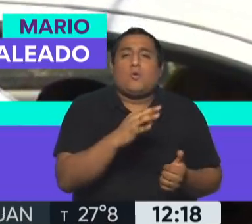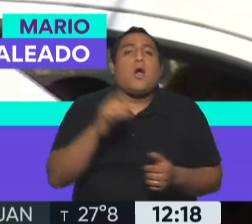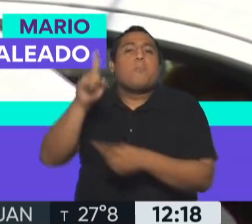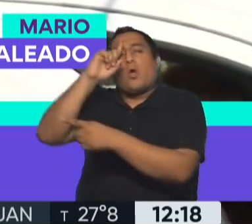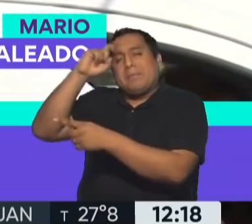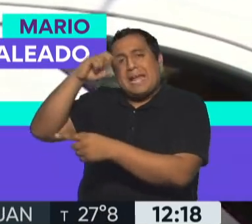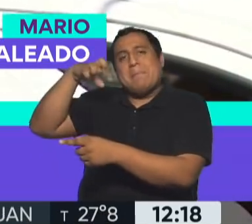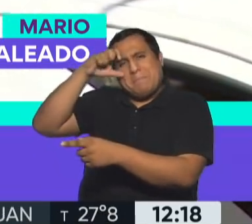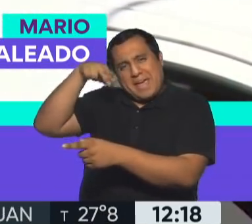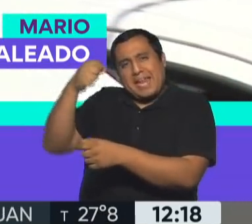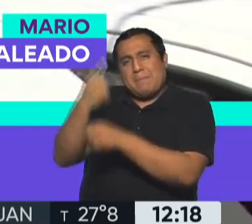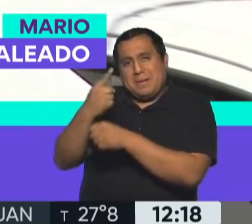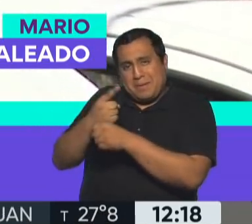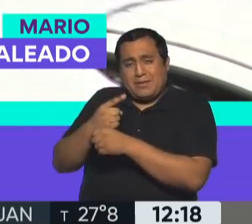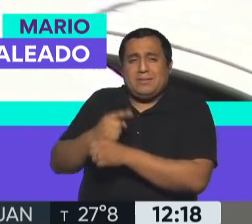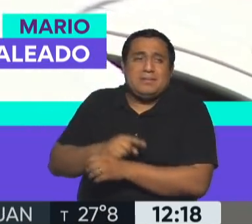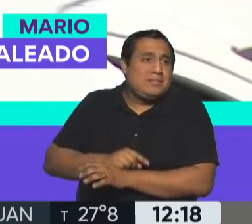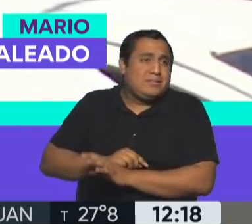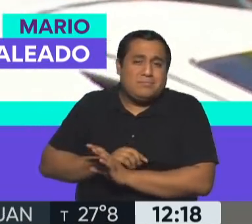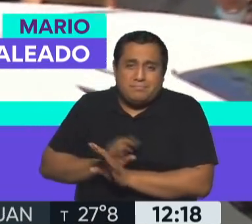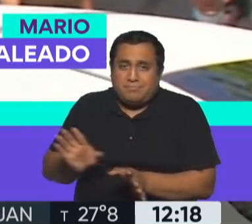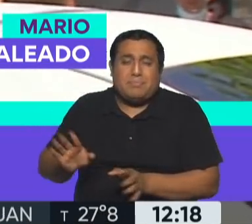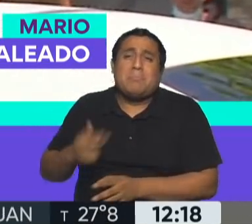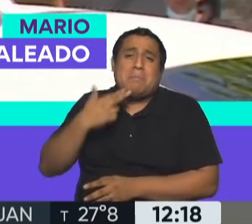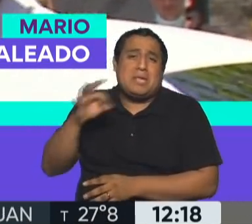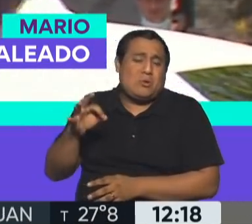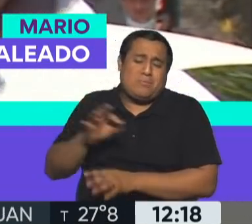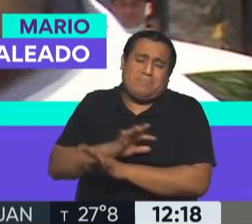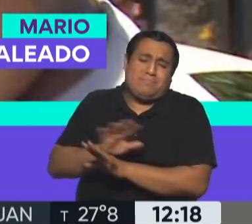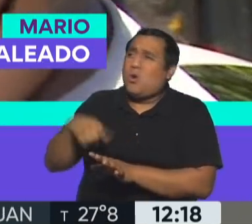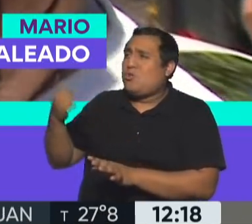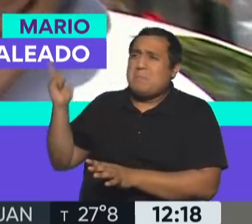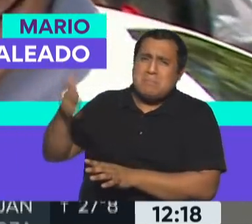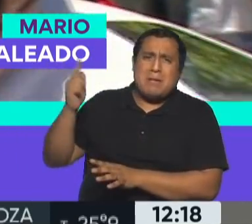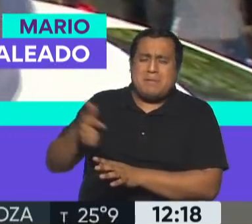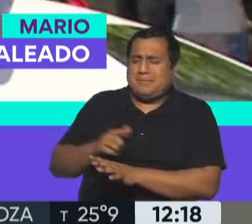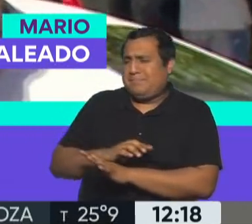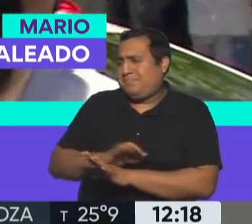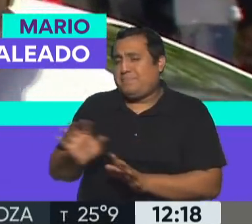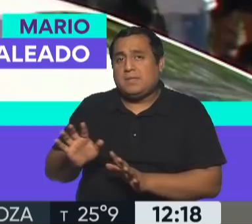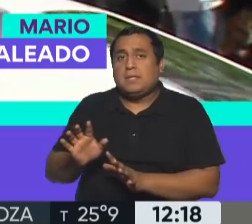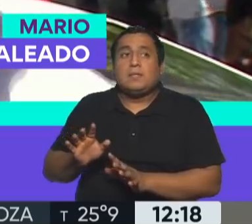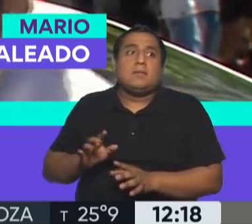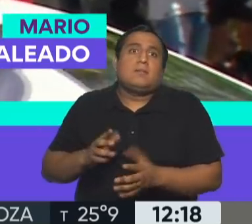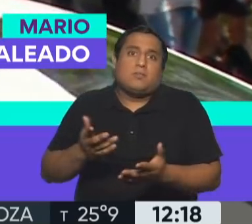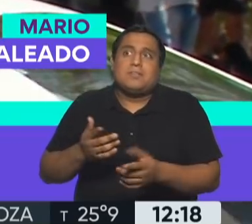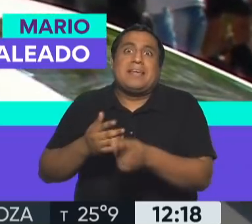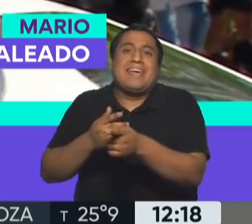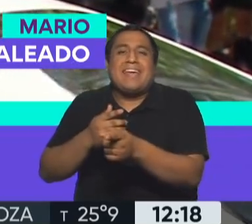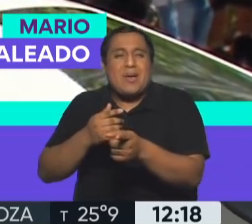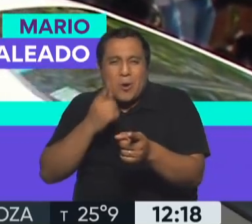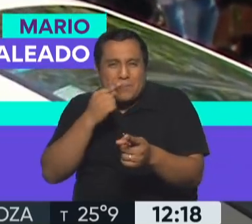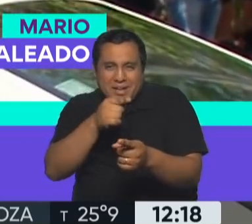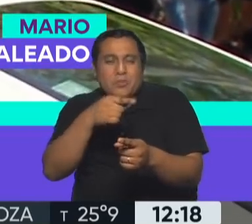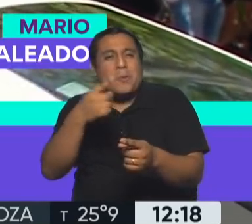Pena, por toda la barrabasada que hicieron con mi hijo. Y el padre estaba peleando con su hijo en la